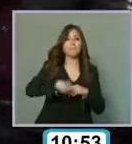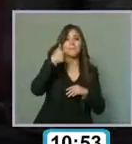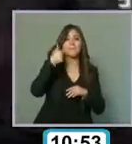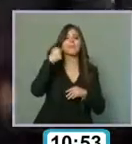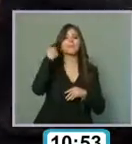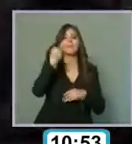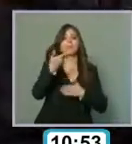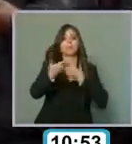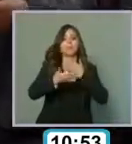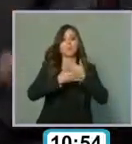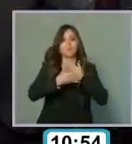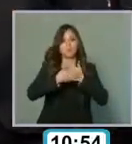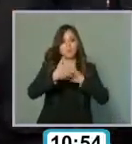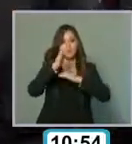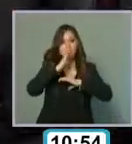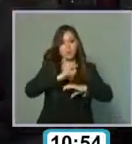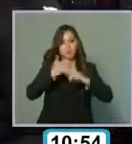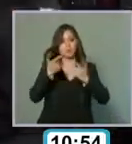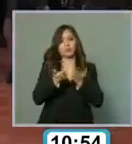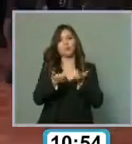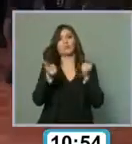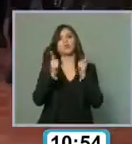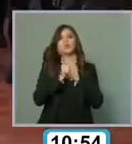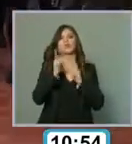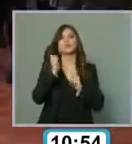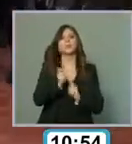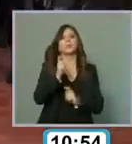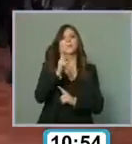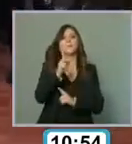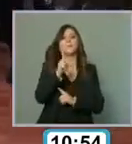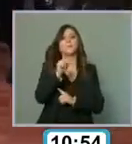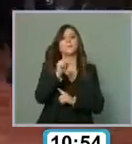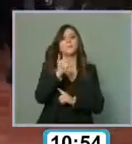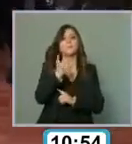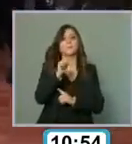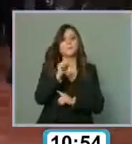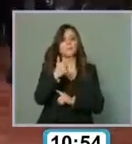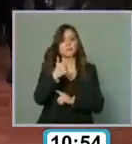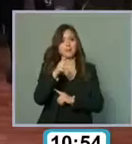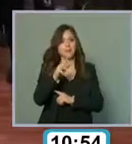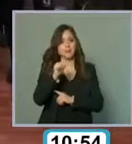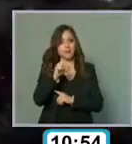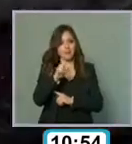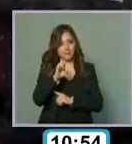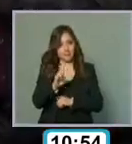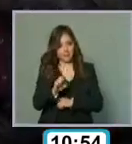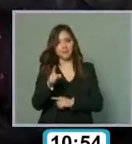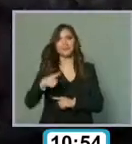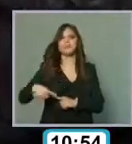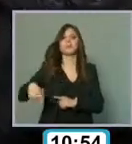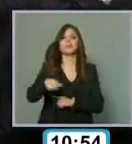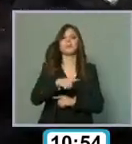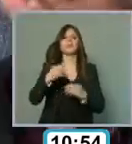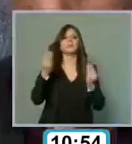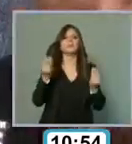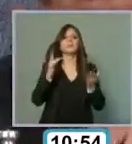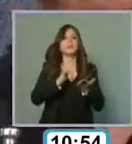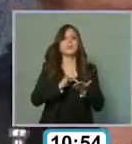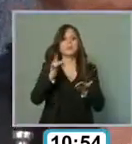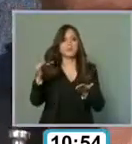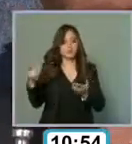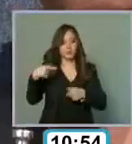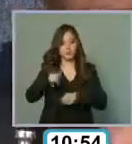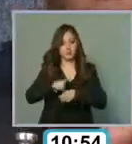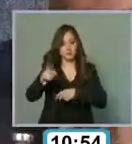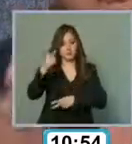el próximo sencillo de banda. Playa Grande, casi nadie. Eso es todo. Playas, muchas gracias por estar con nosotros. Gracias a ustedes. Pero hay que